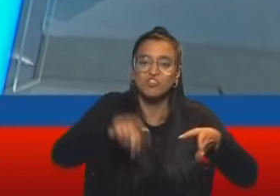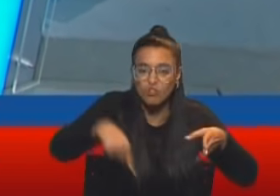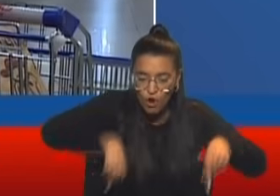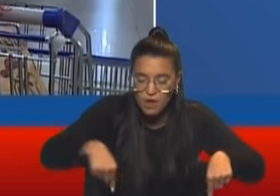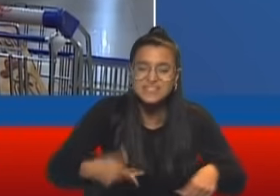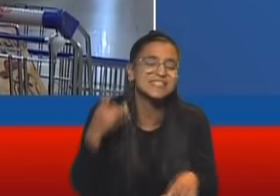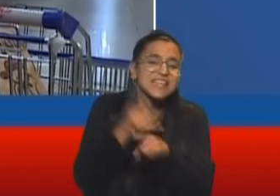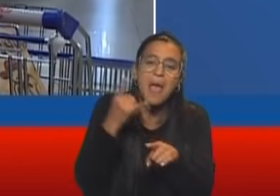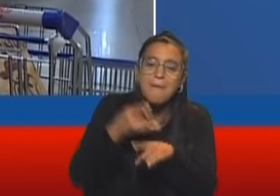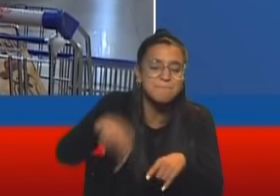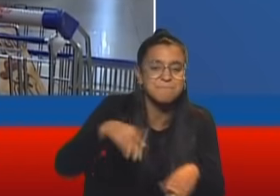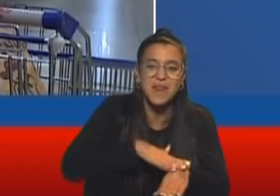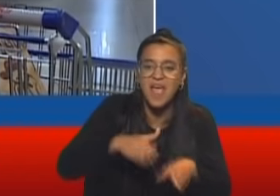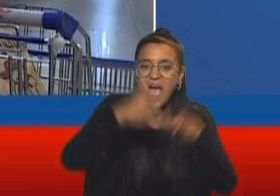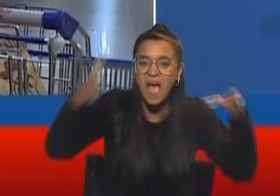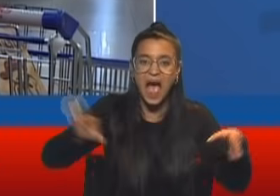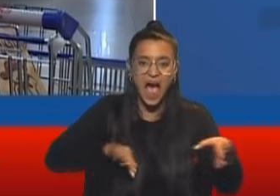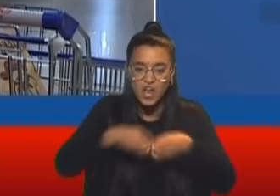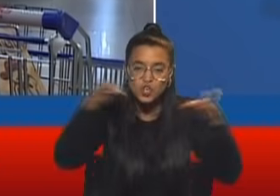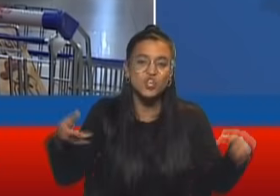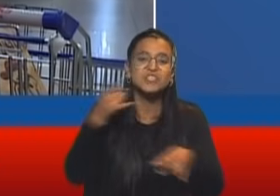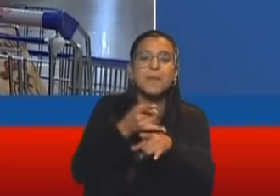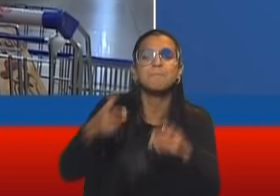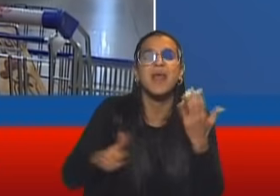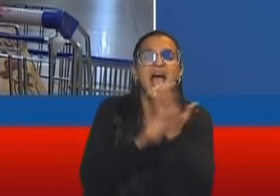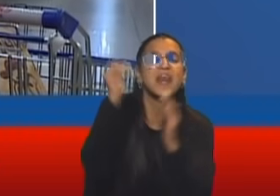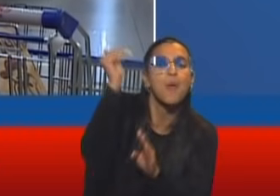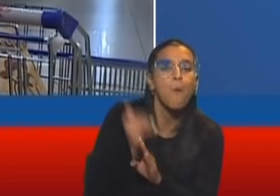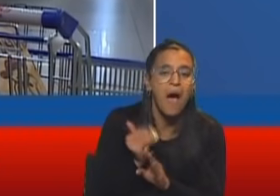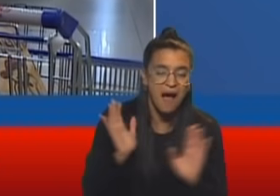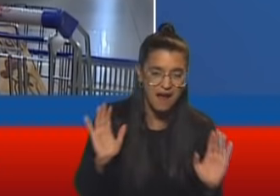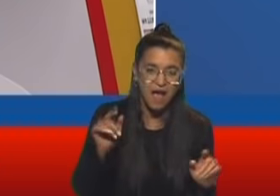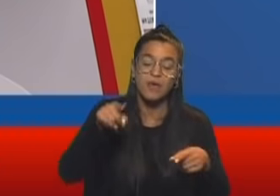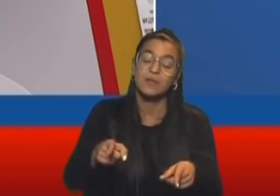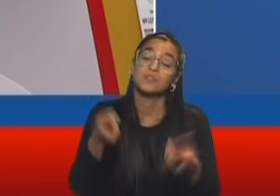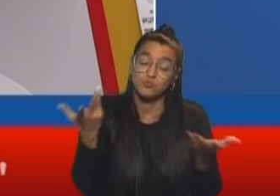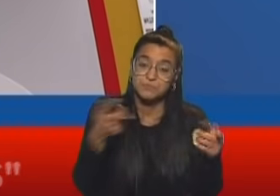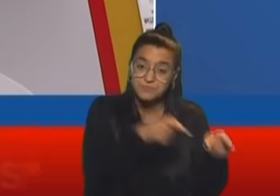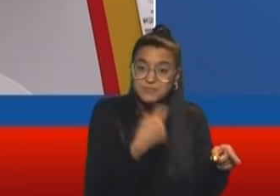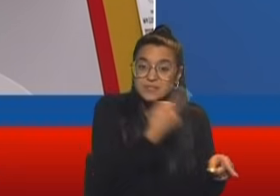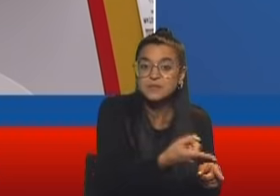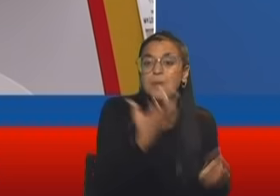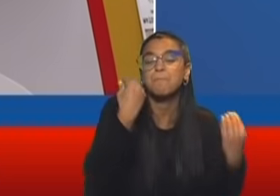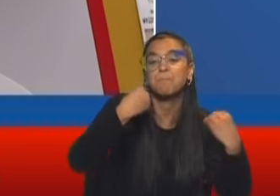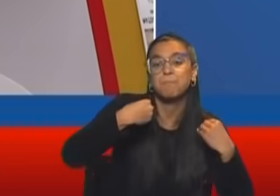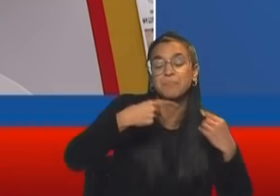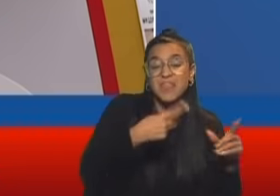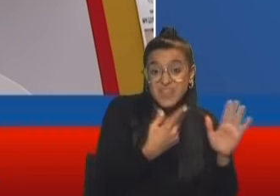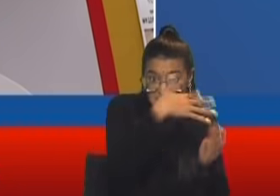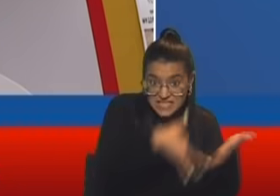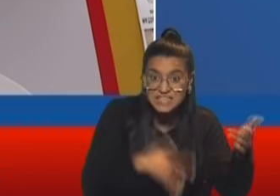esta época del año la carne baja, y además hay una cuestión que en esto le tenemos que dar un punto, una pérdida,